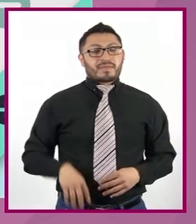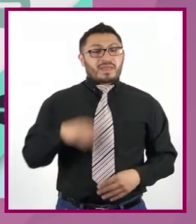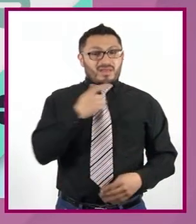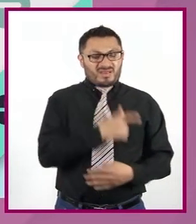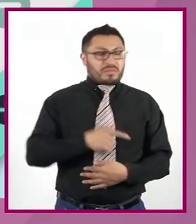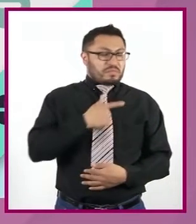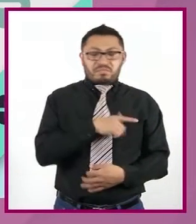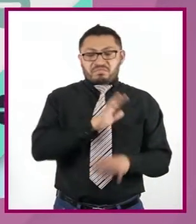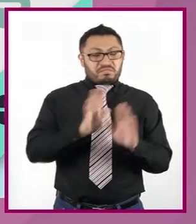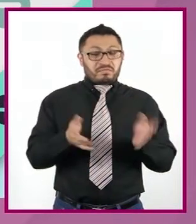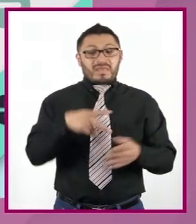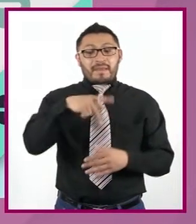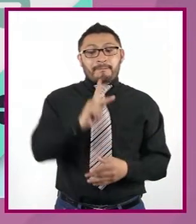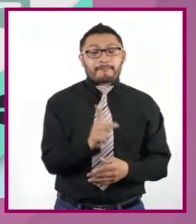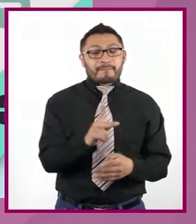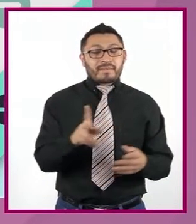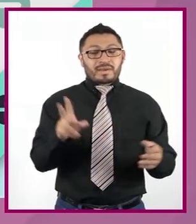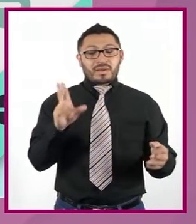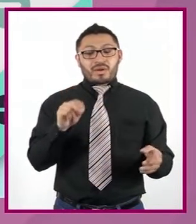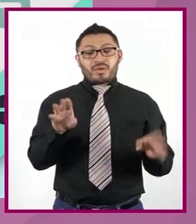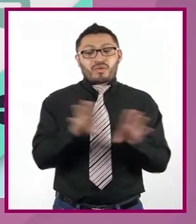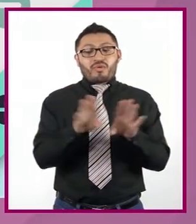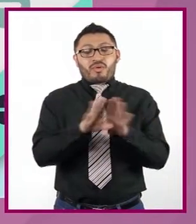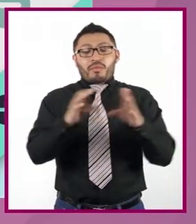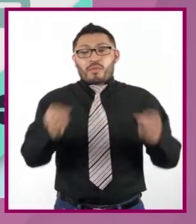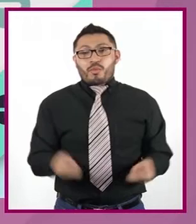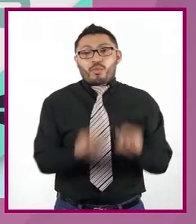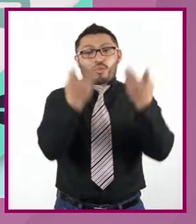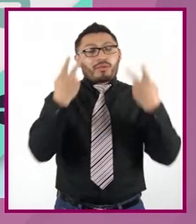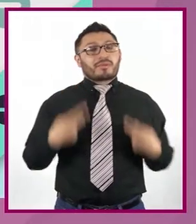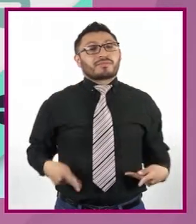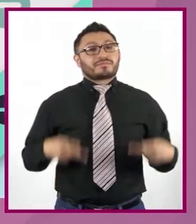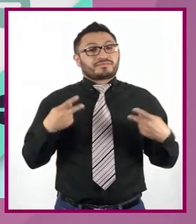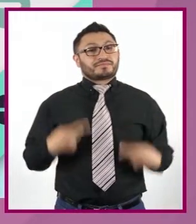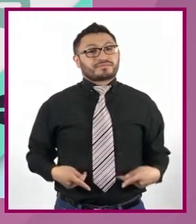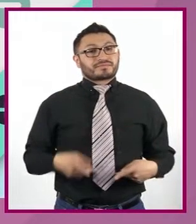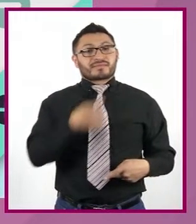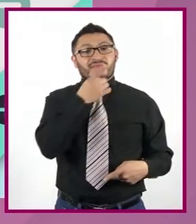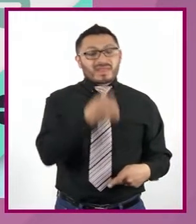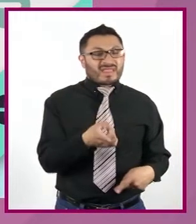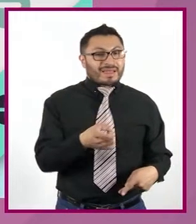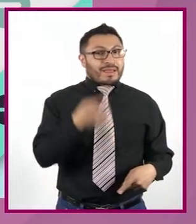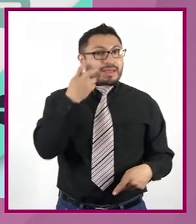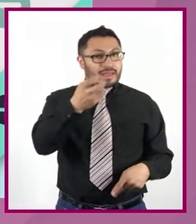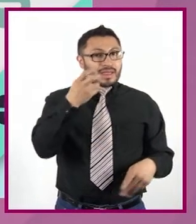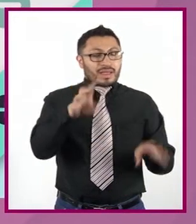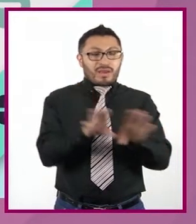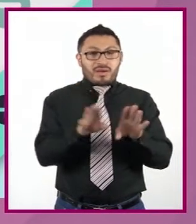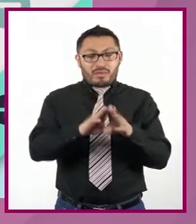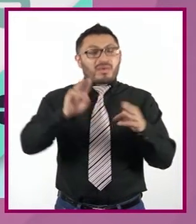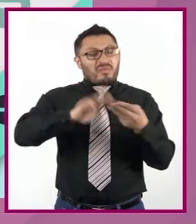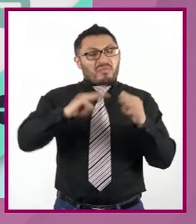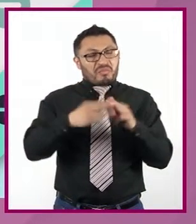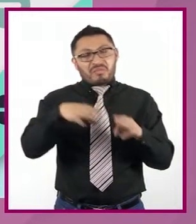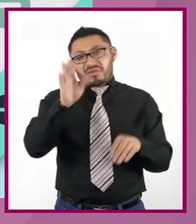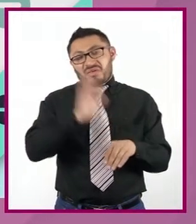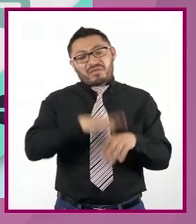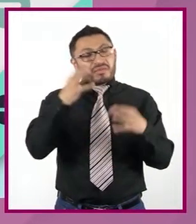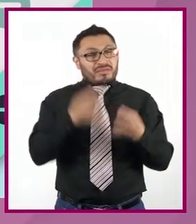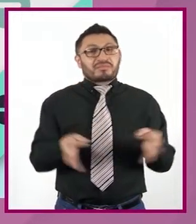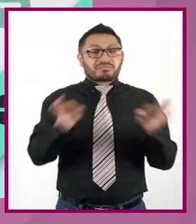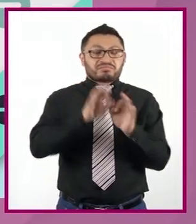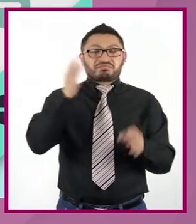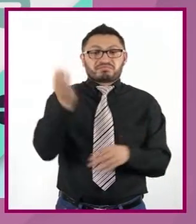entretenimiento. Aunque no se encuentra la cantidad de personas que dijeron que ese es su motivo principal de